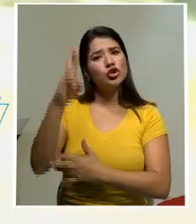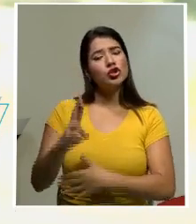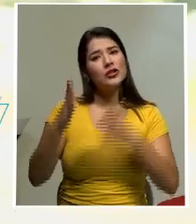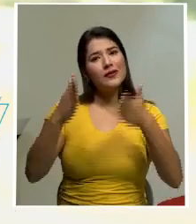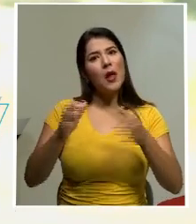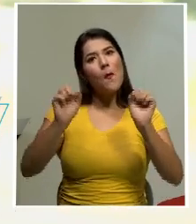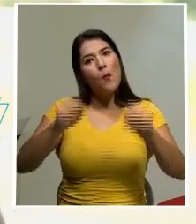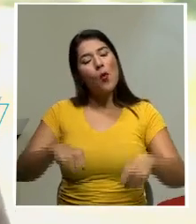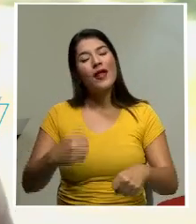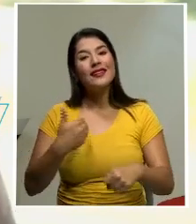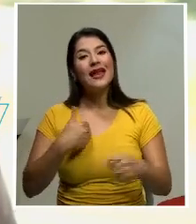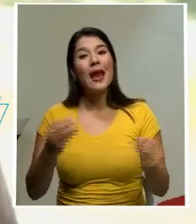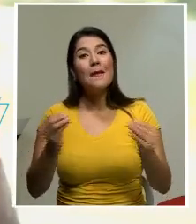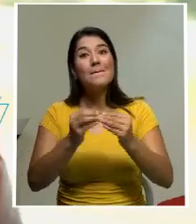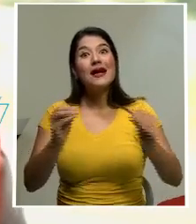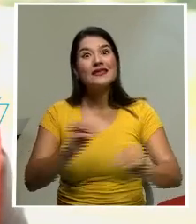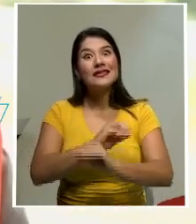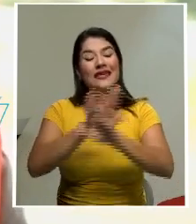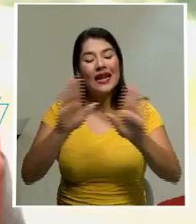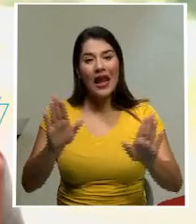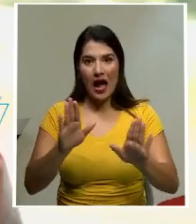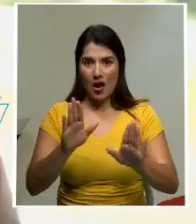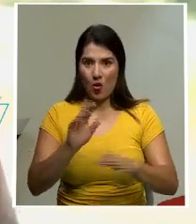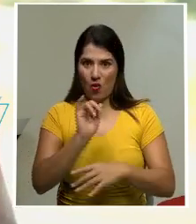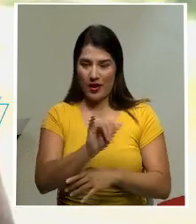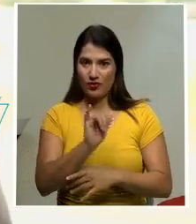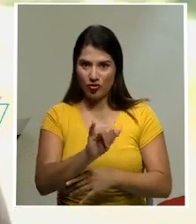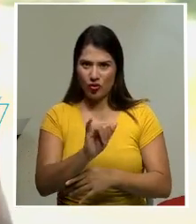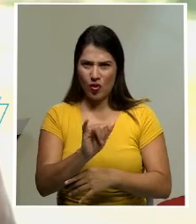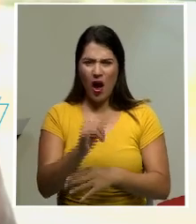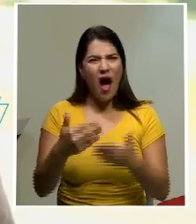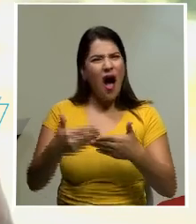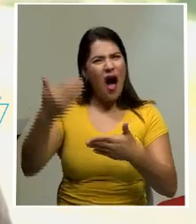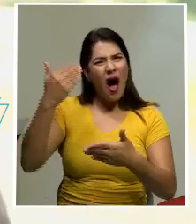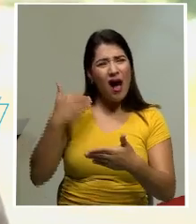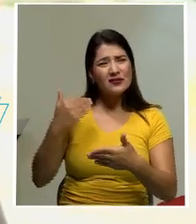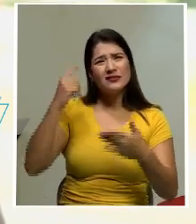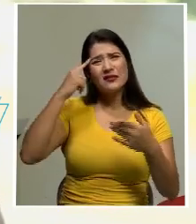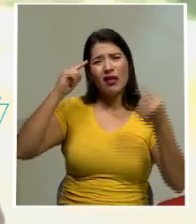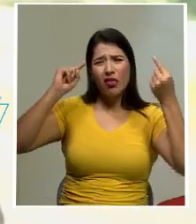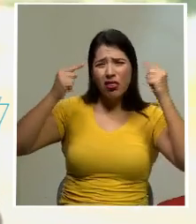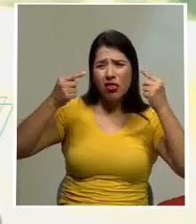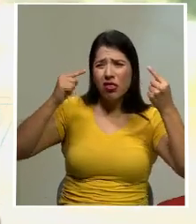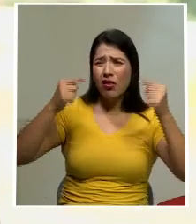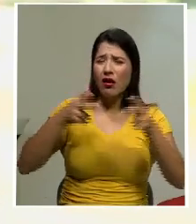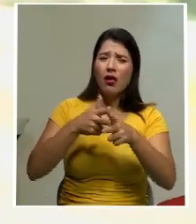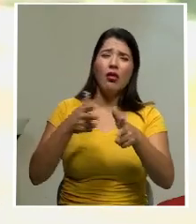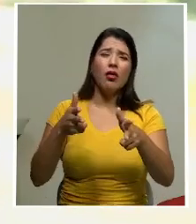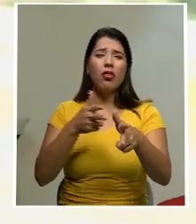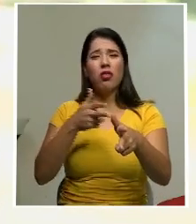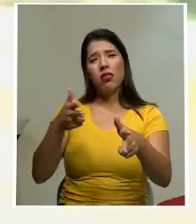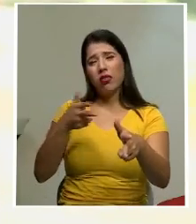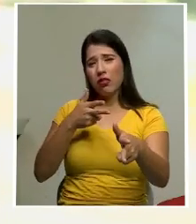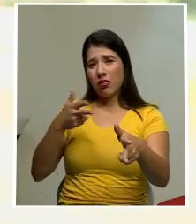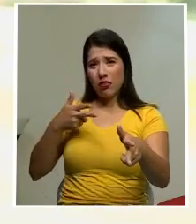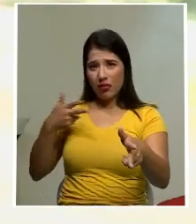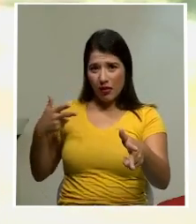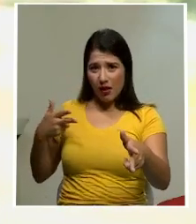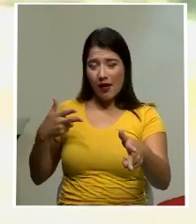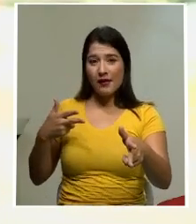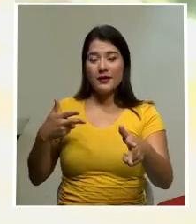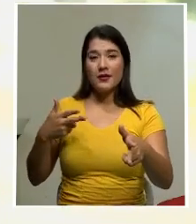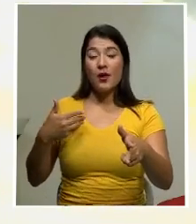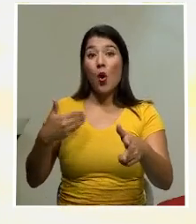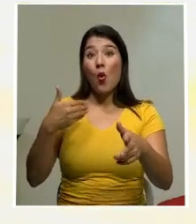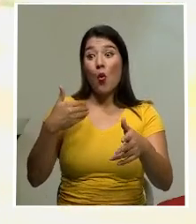de eso recordando el dolor de cabeza que podía ser, sobre todo en hora pico, el intercambio a la